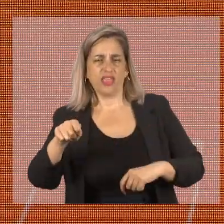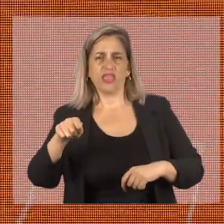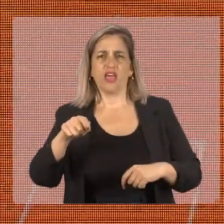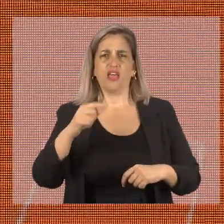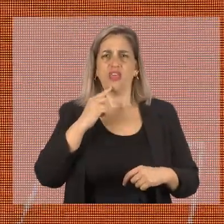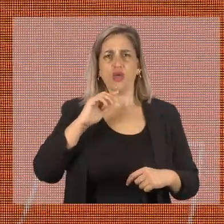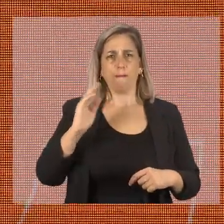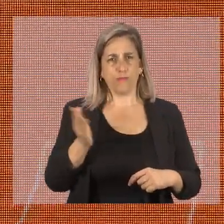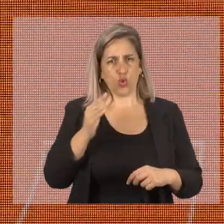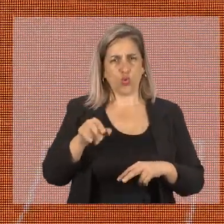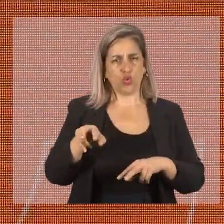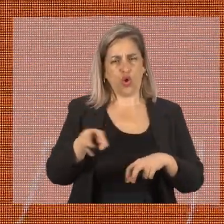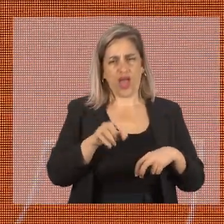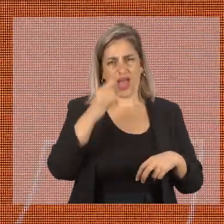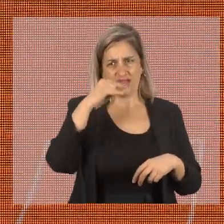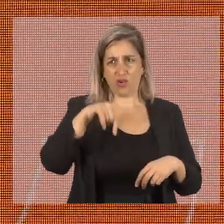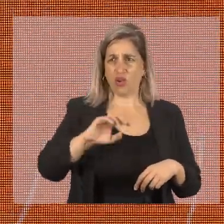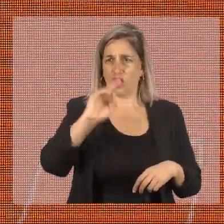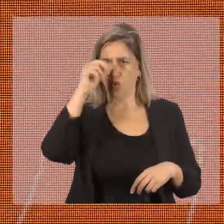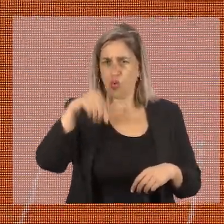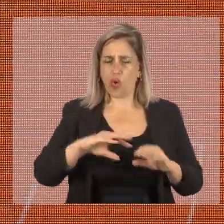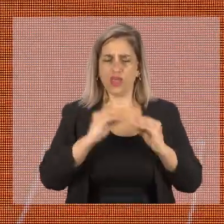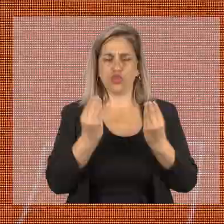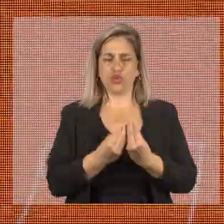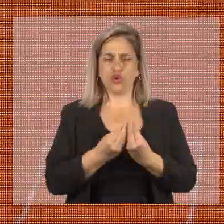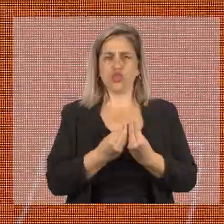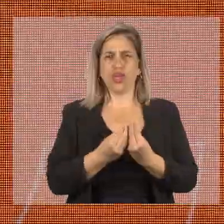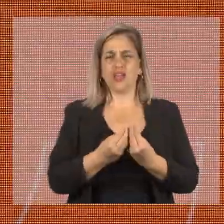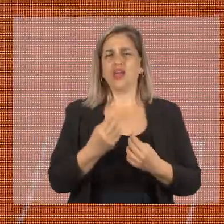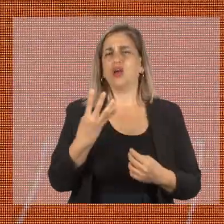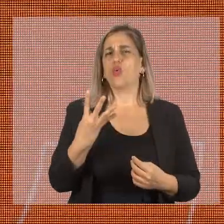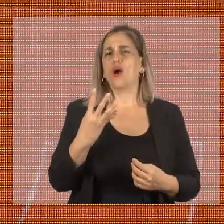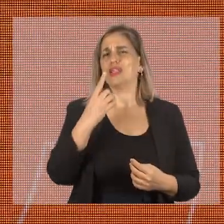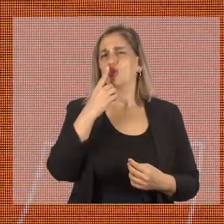venta de los productos agrícolas, al Uruguay le costó